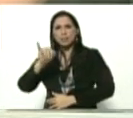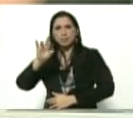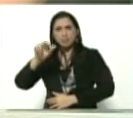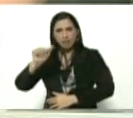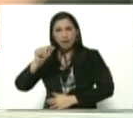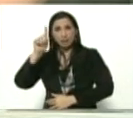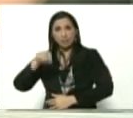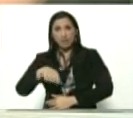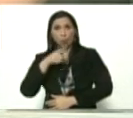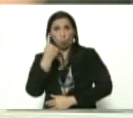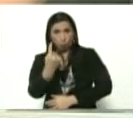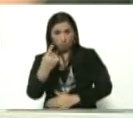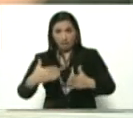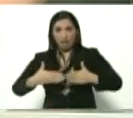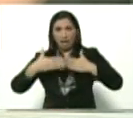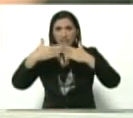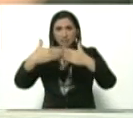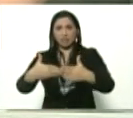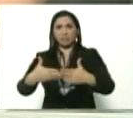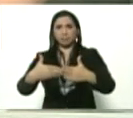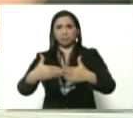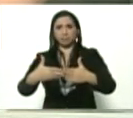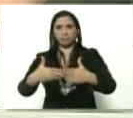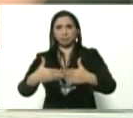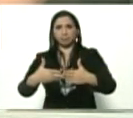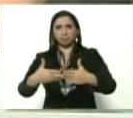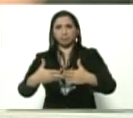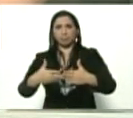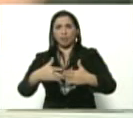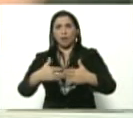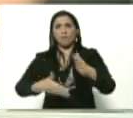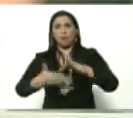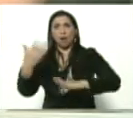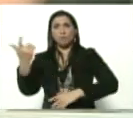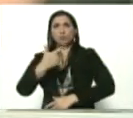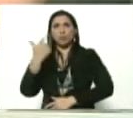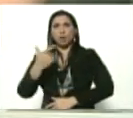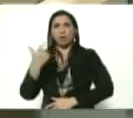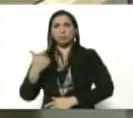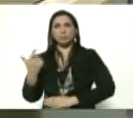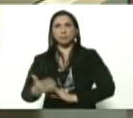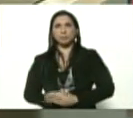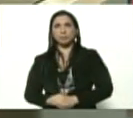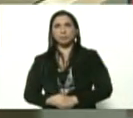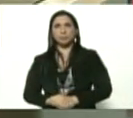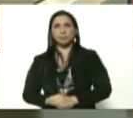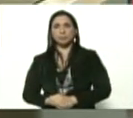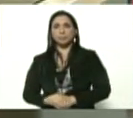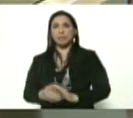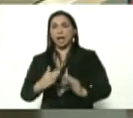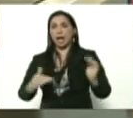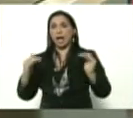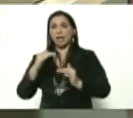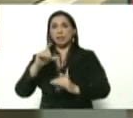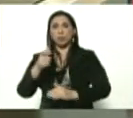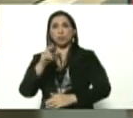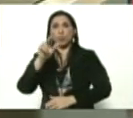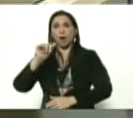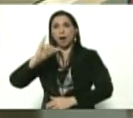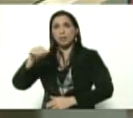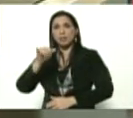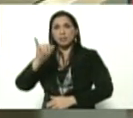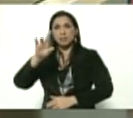Una de las lanchas, de las embarcaciones que los fue a buscar en la Alta Guajira, fue